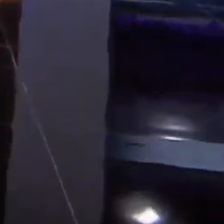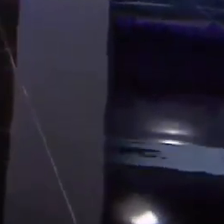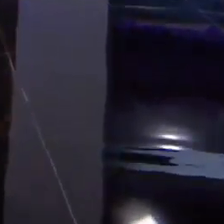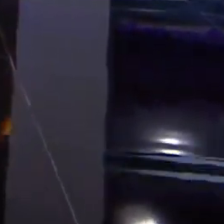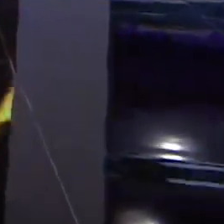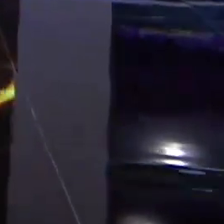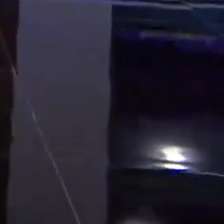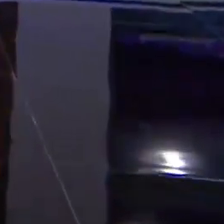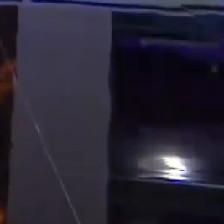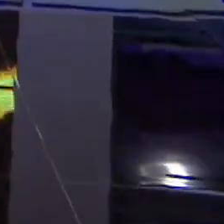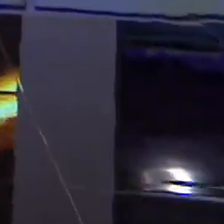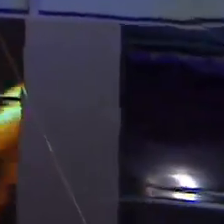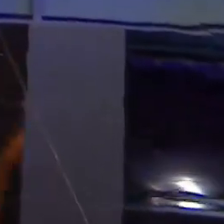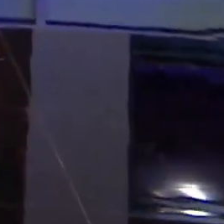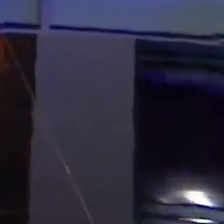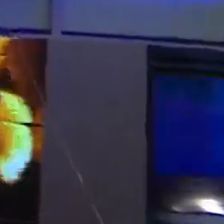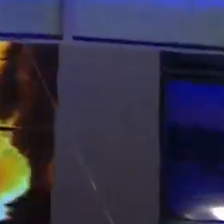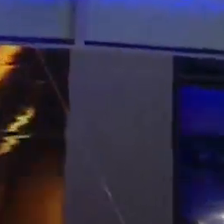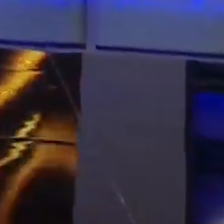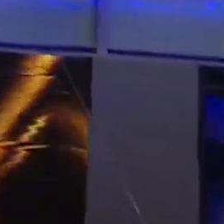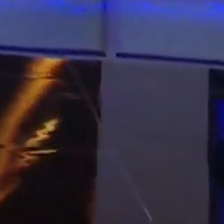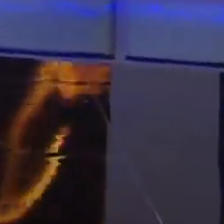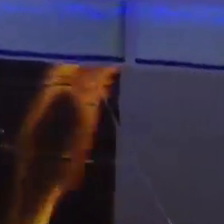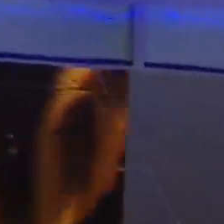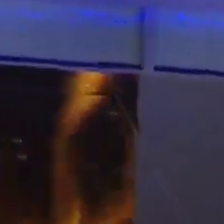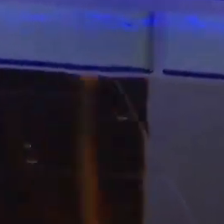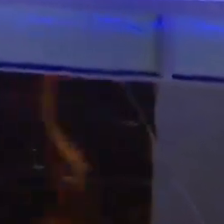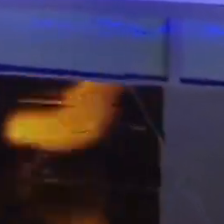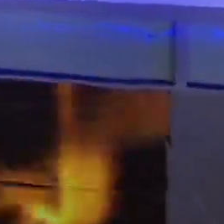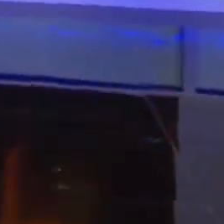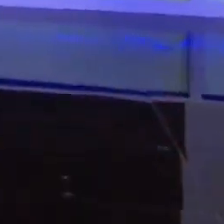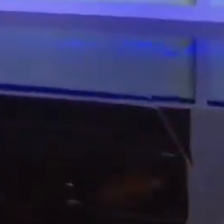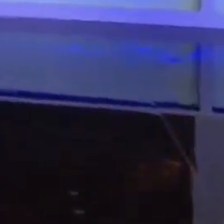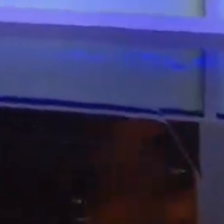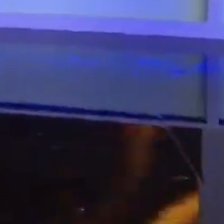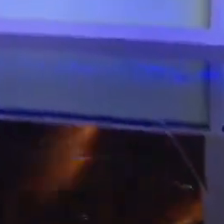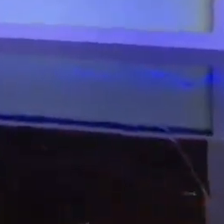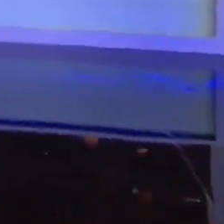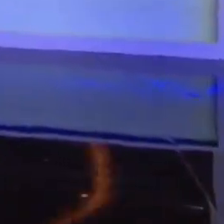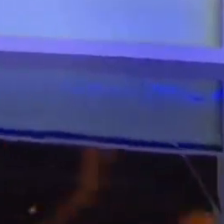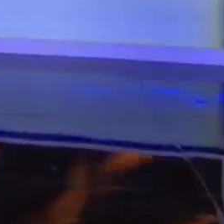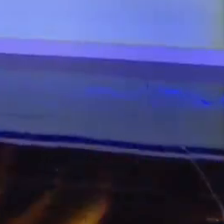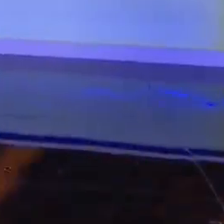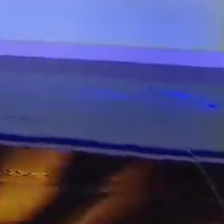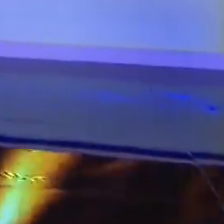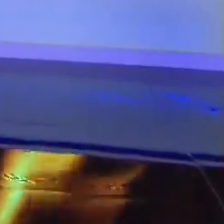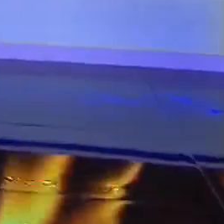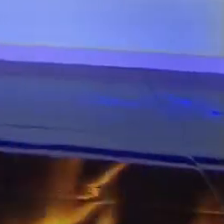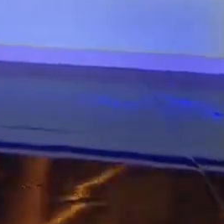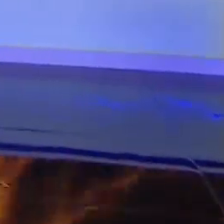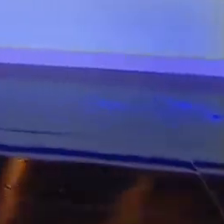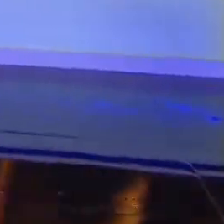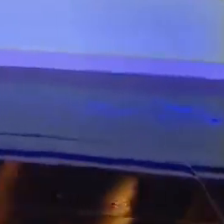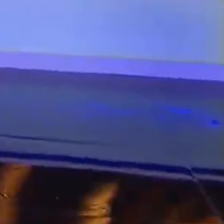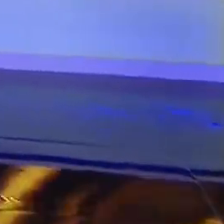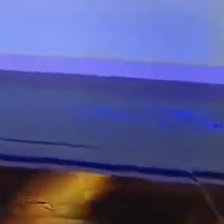Frescos están los caminos, debe haber llovido, debe haber